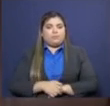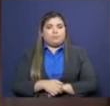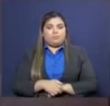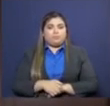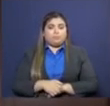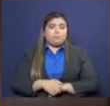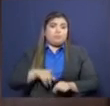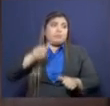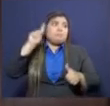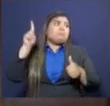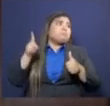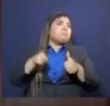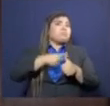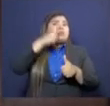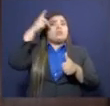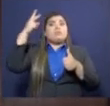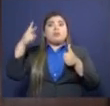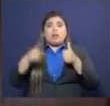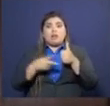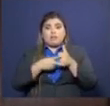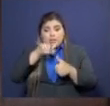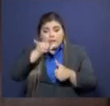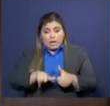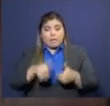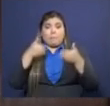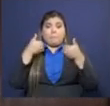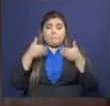Por primera vez en el país,